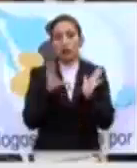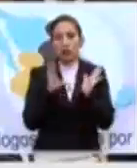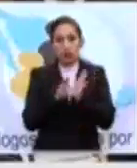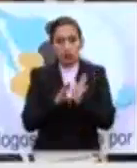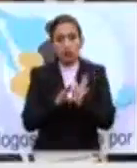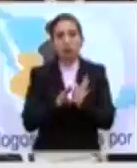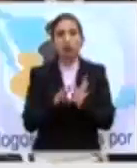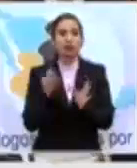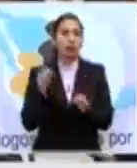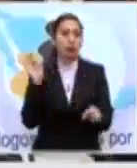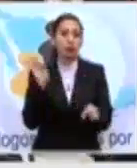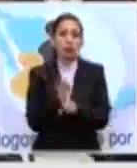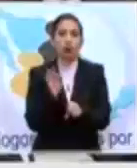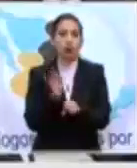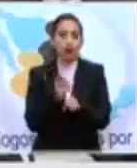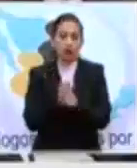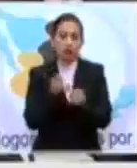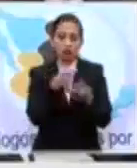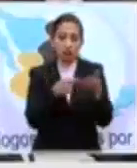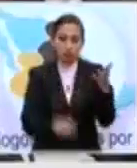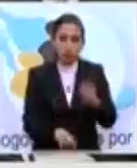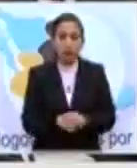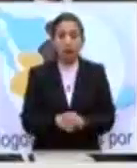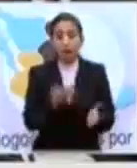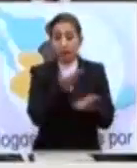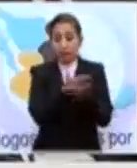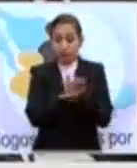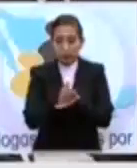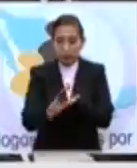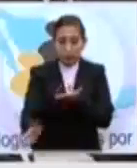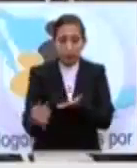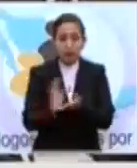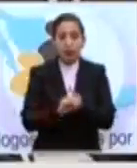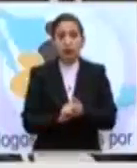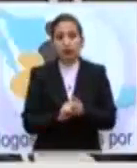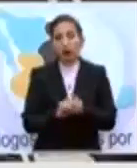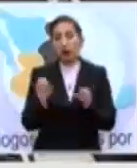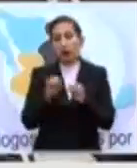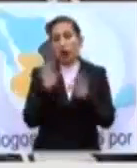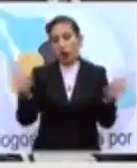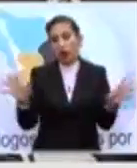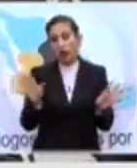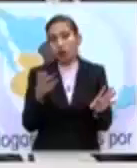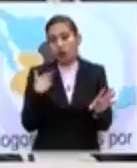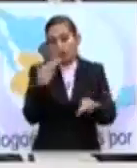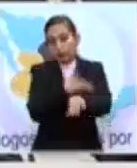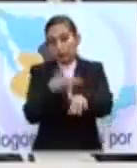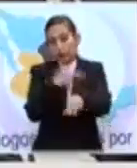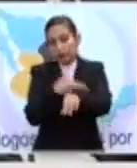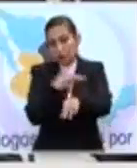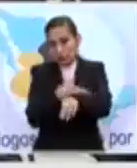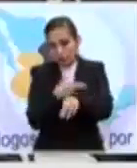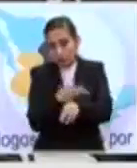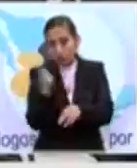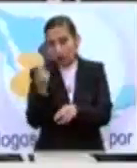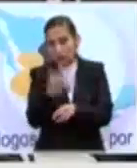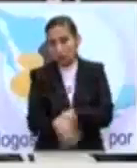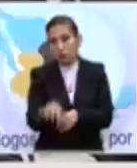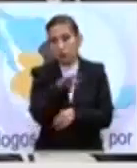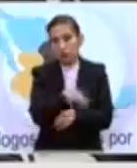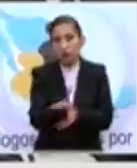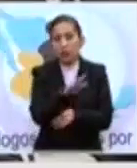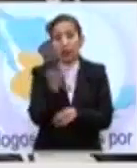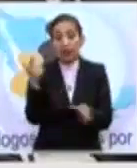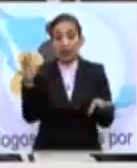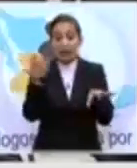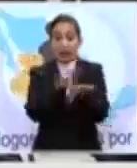lo ampara en todos los puntos. Por otra parte, claro, hay que ser resolutivos y eso es lo que hay que buscar. Y